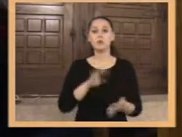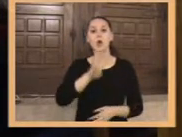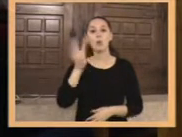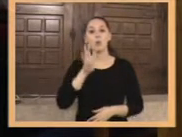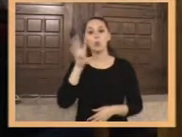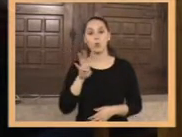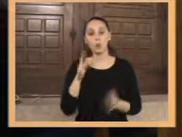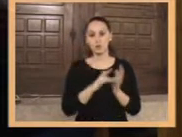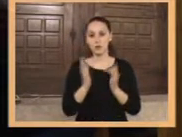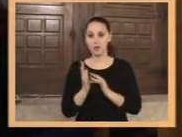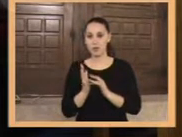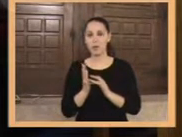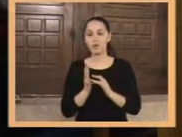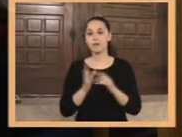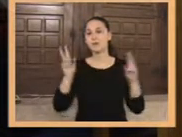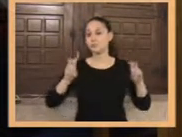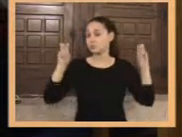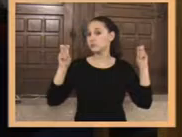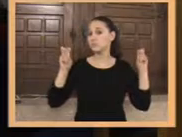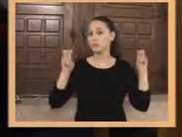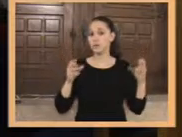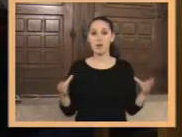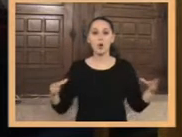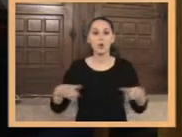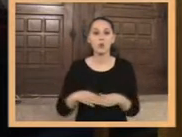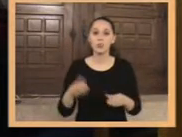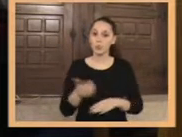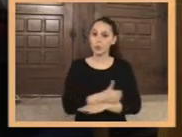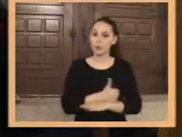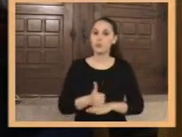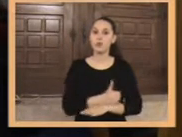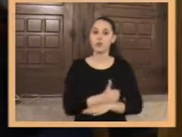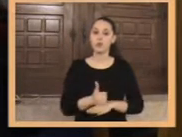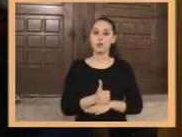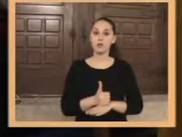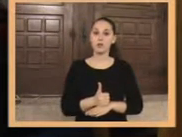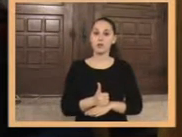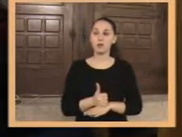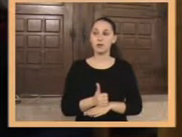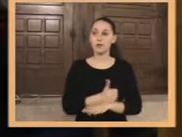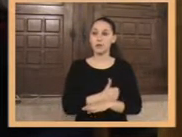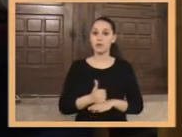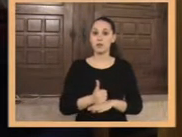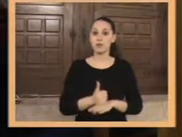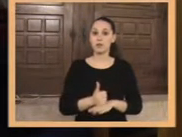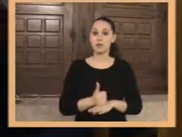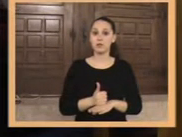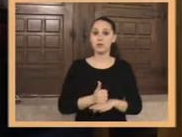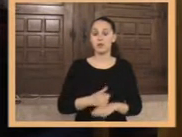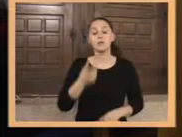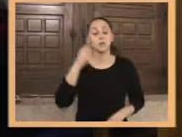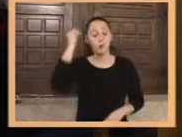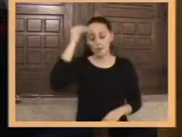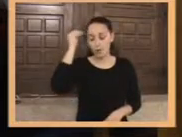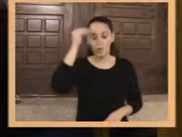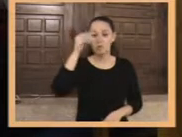que desde el Grupo Municipal de Ciudadanos, bueno, incluso hoy hemos metido una... Yo creo que eso no es el punto del orden del